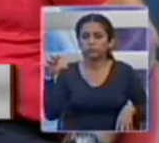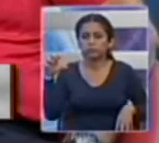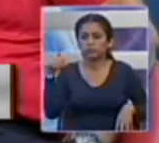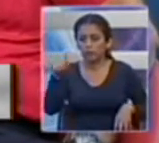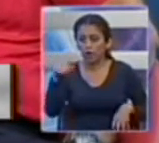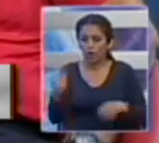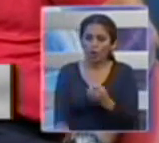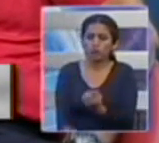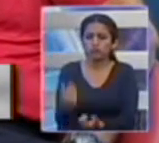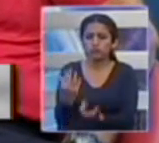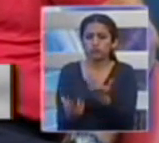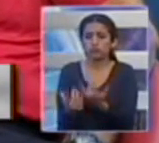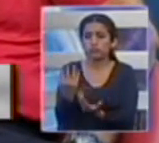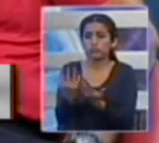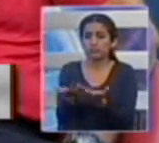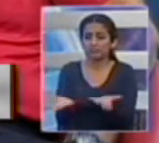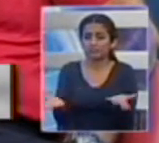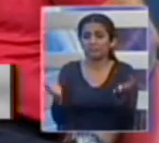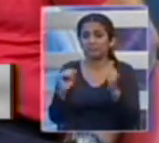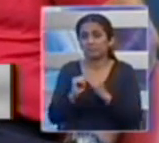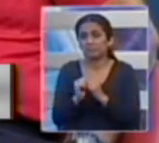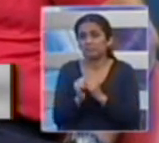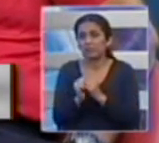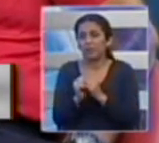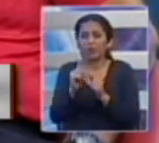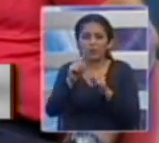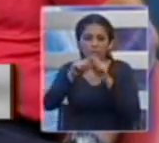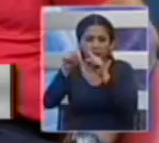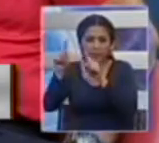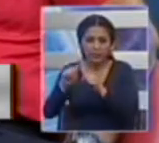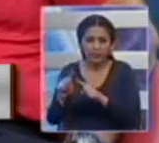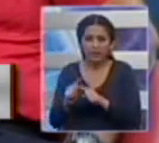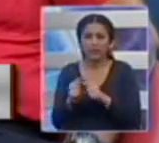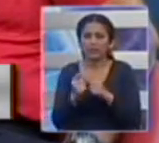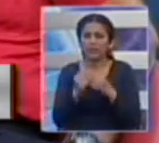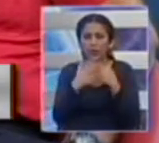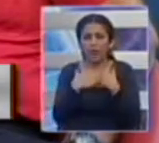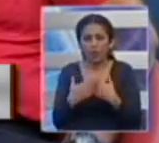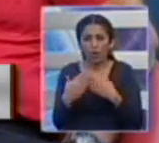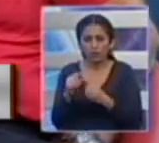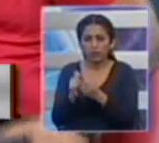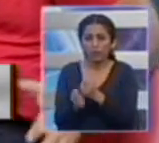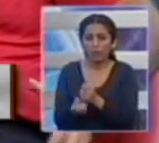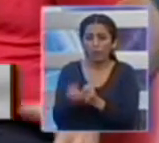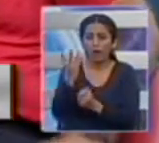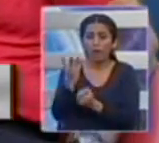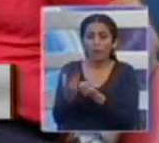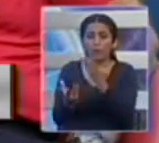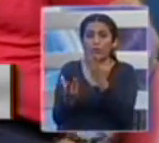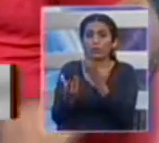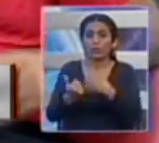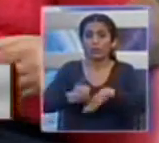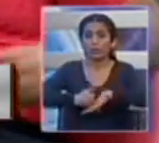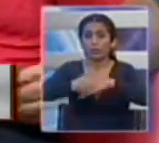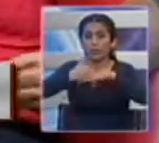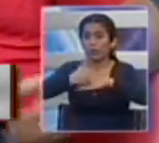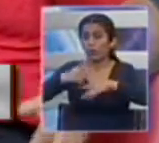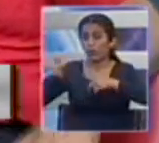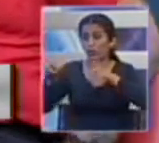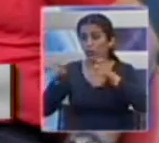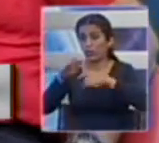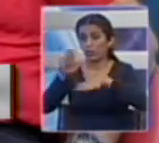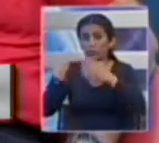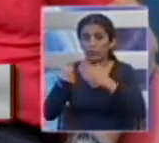está vinculado con eso, que es el uso de petardos, es un tema que definitivamente la autoridad no puede controlar, porque eso se da en cada